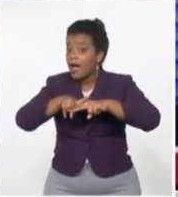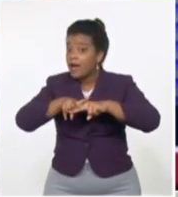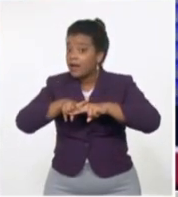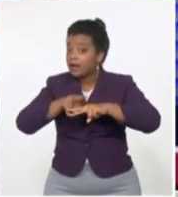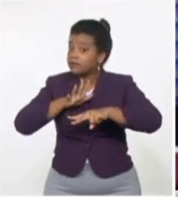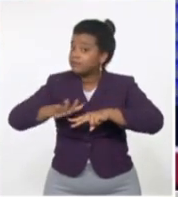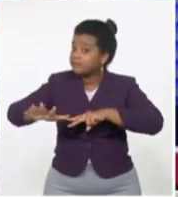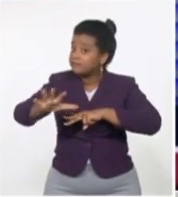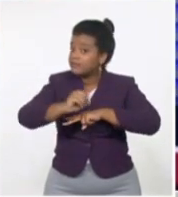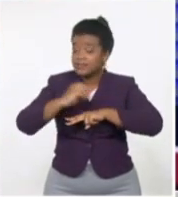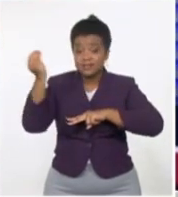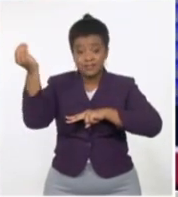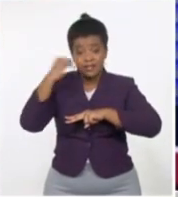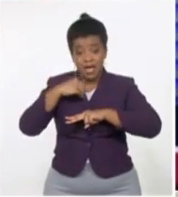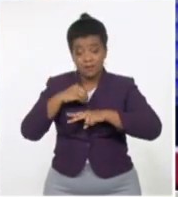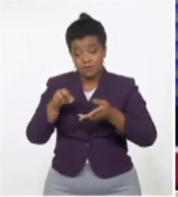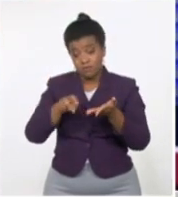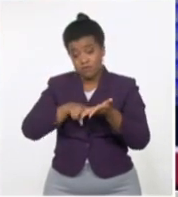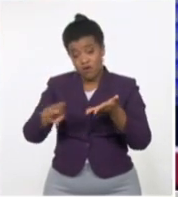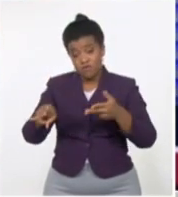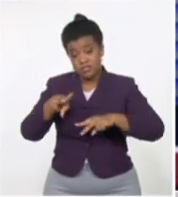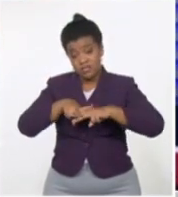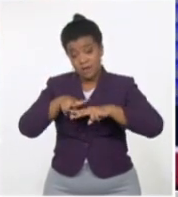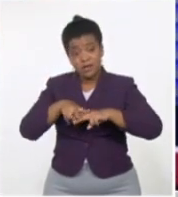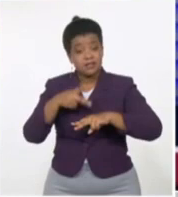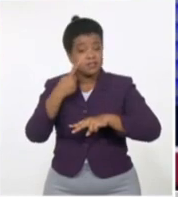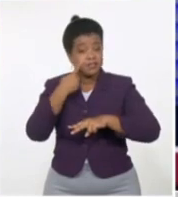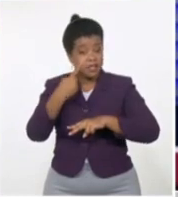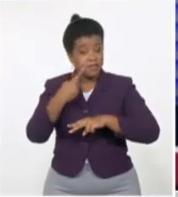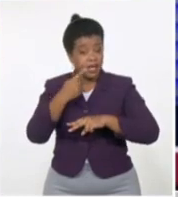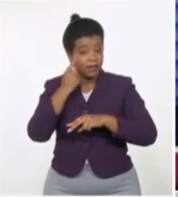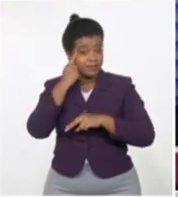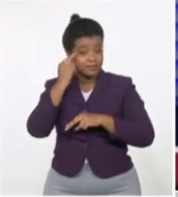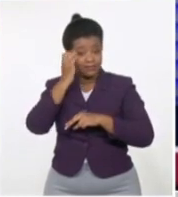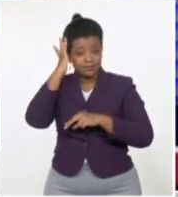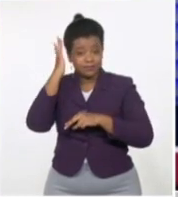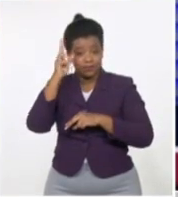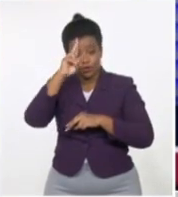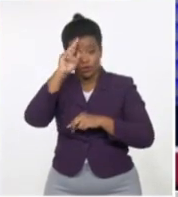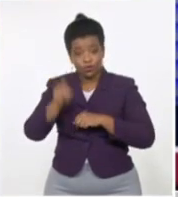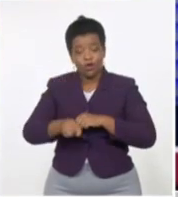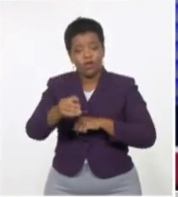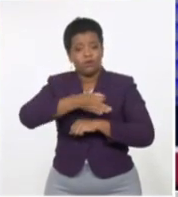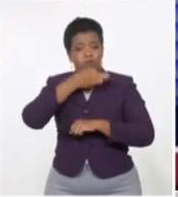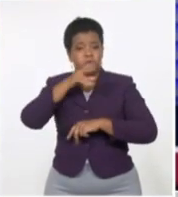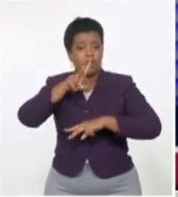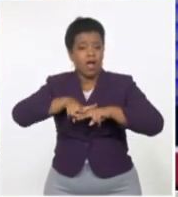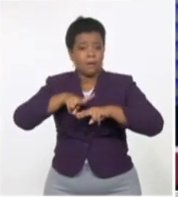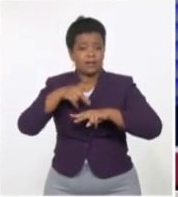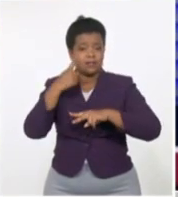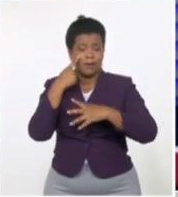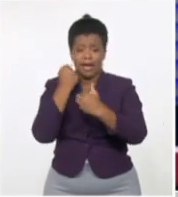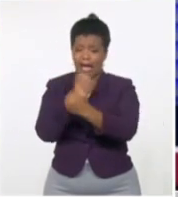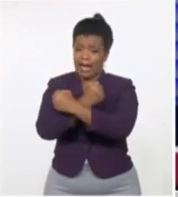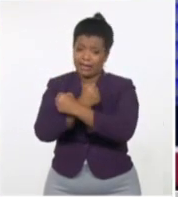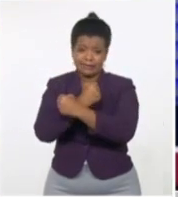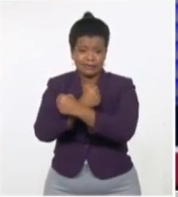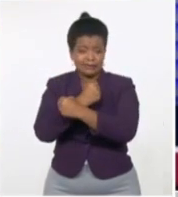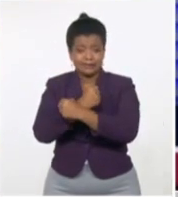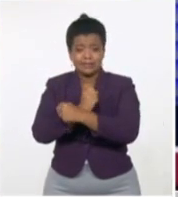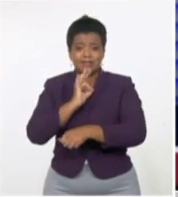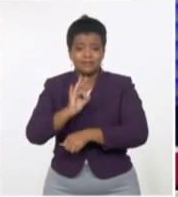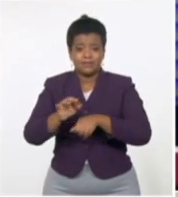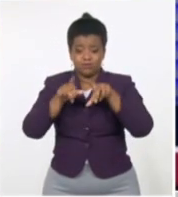sabemos, es el territorio, ya vimos a Durán en su conferencia, al doctor Durán, La Habana continúa siendo el territorio de más riesgo